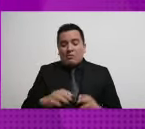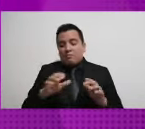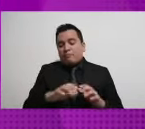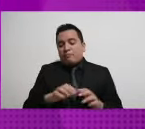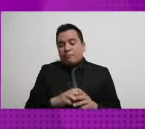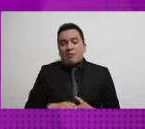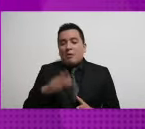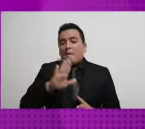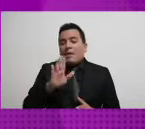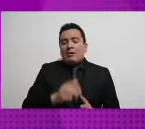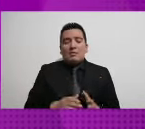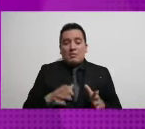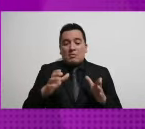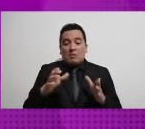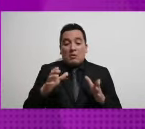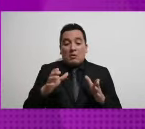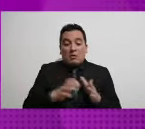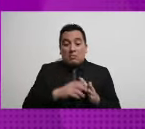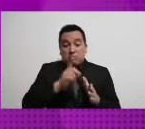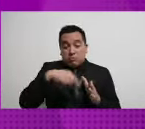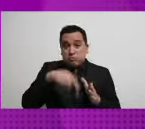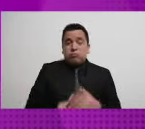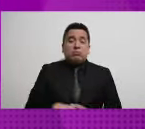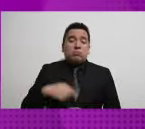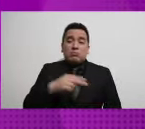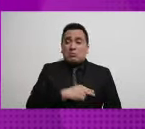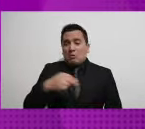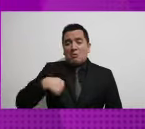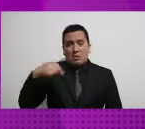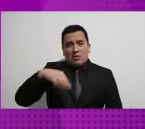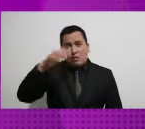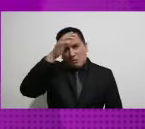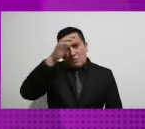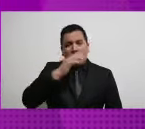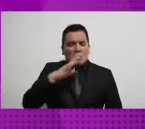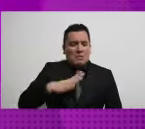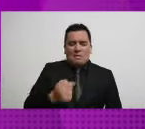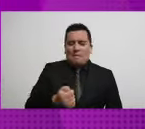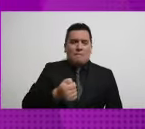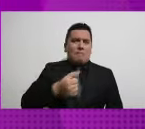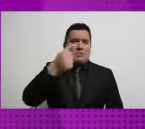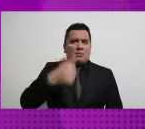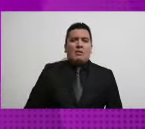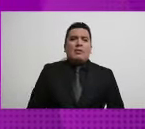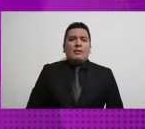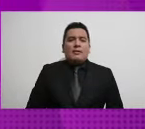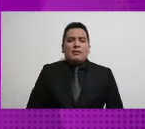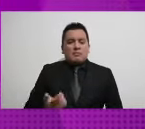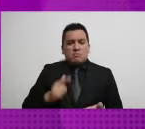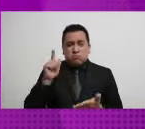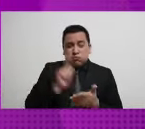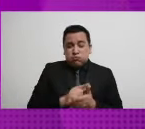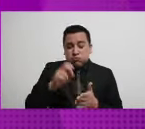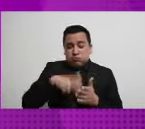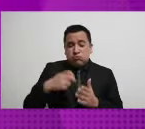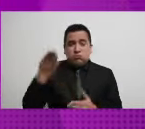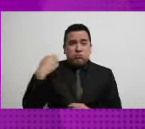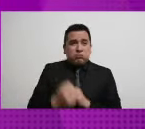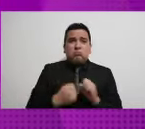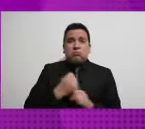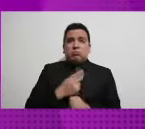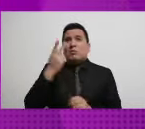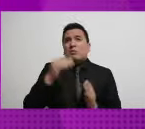ya muchísimos años, en donde Coahuila es pionero, ya que es la primera entidad en donde las reformas que se hicieron